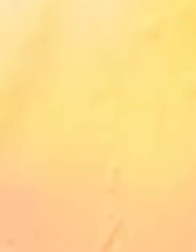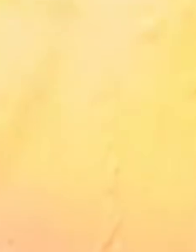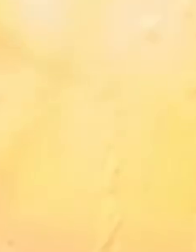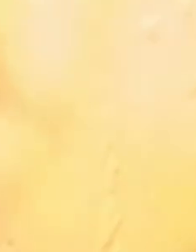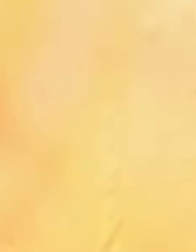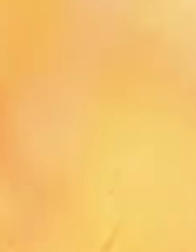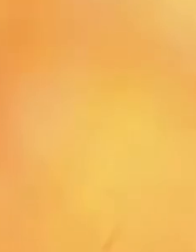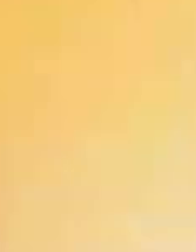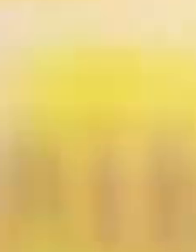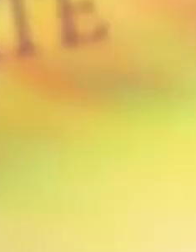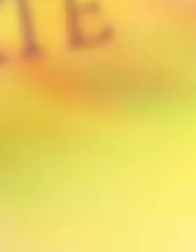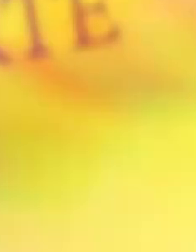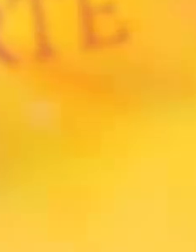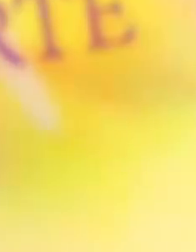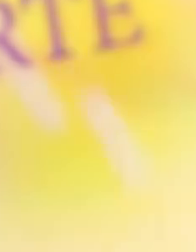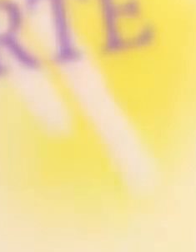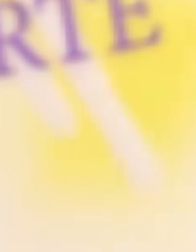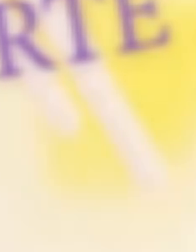En el Día del Señor.